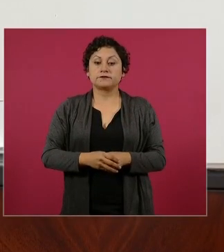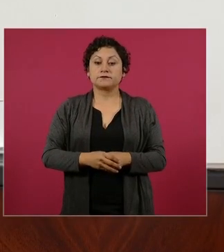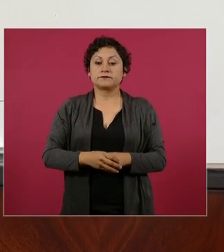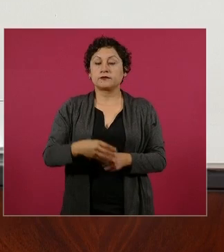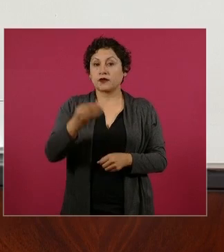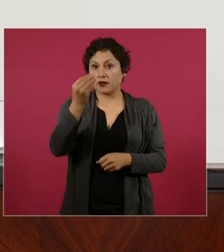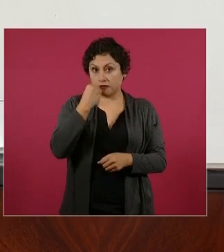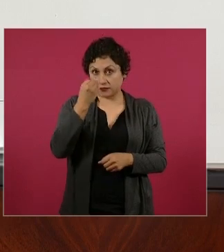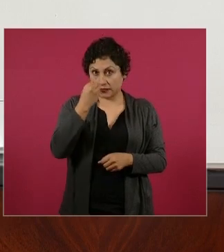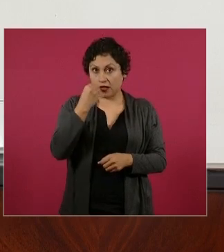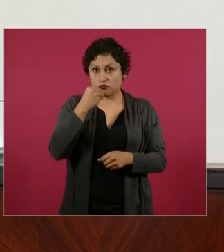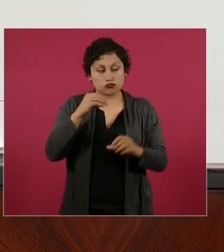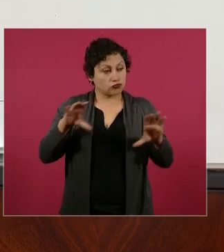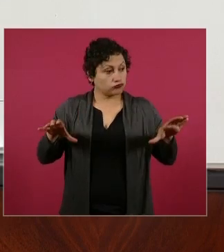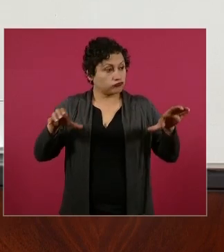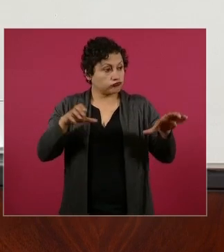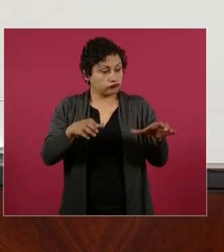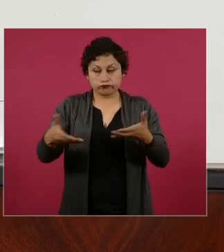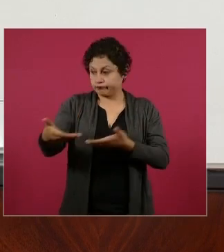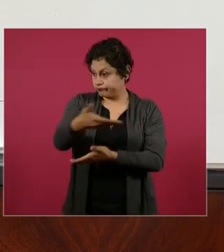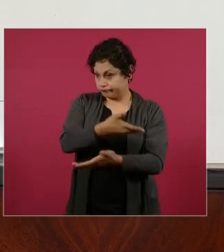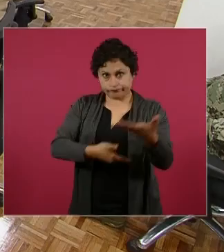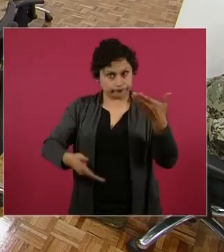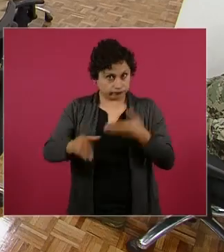a socializar el desayuno.